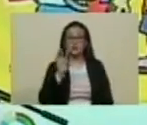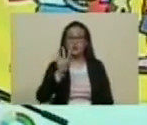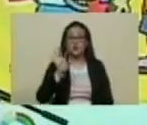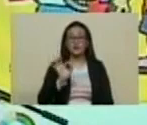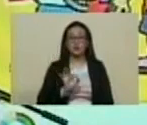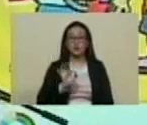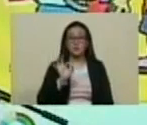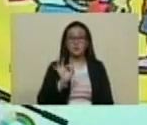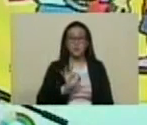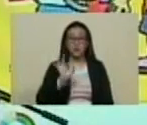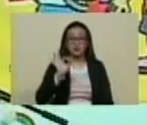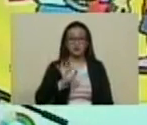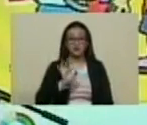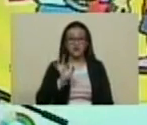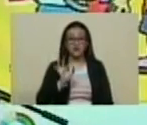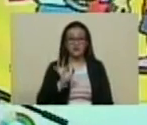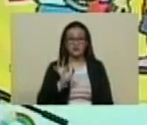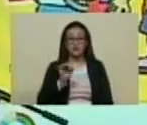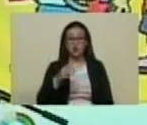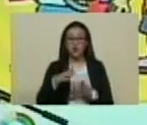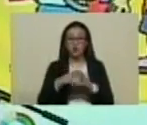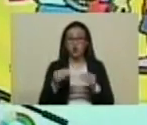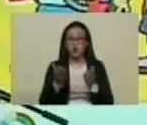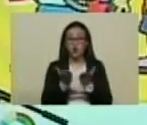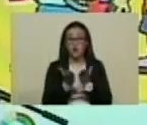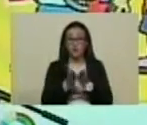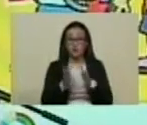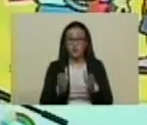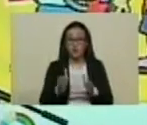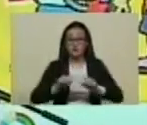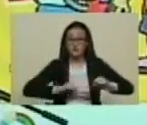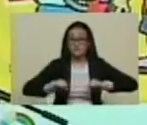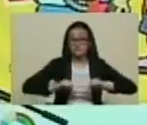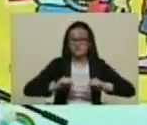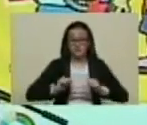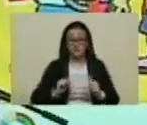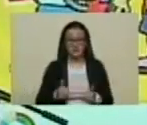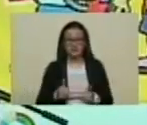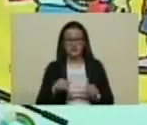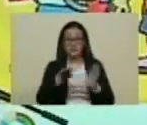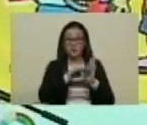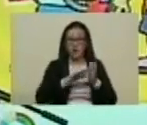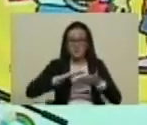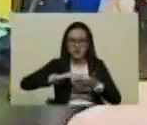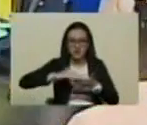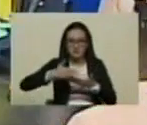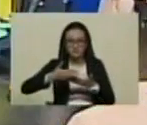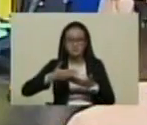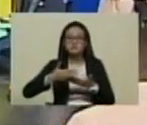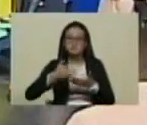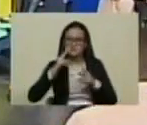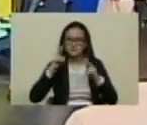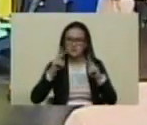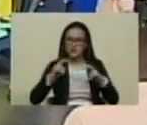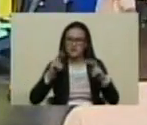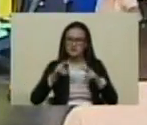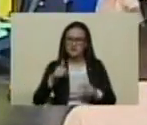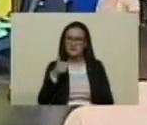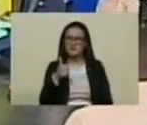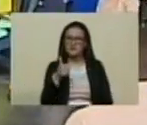83.4% de la población escolar activa. El programa de los canaimas, Elías, hay que revisarlo